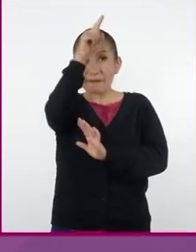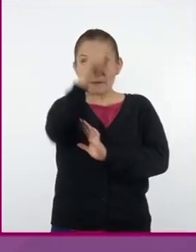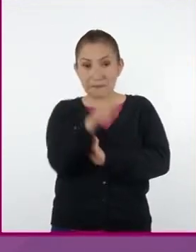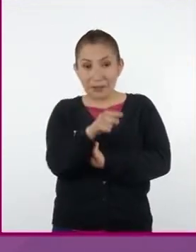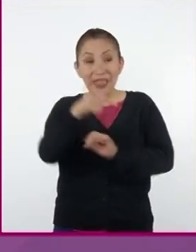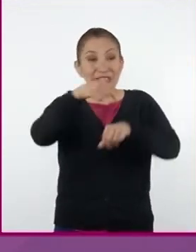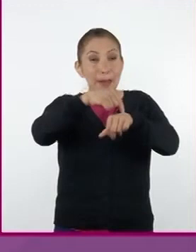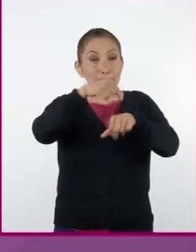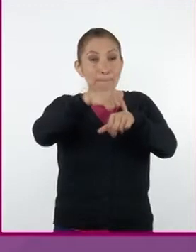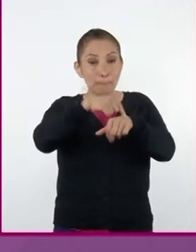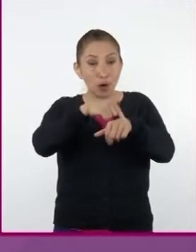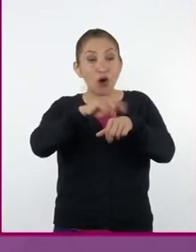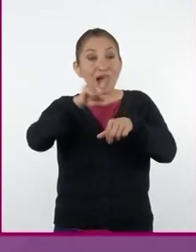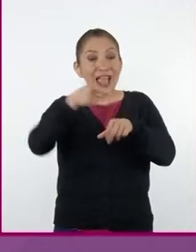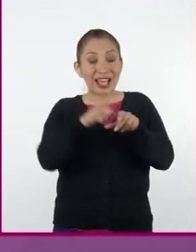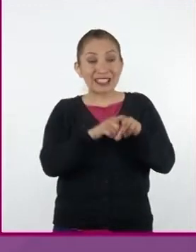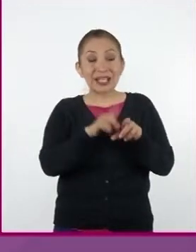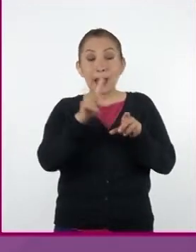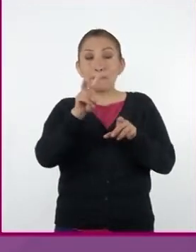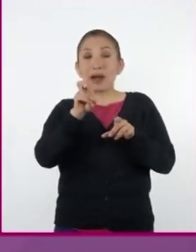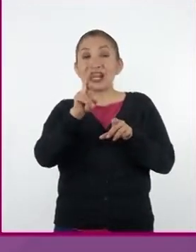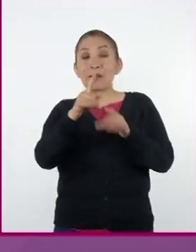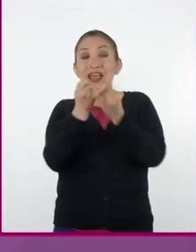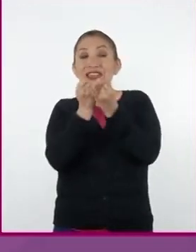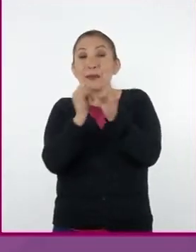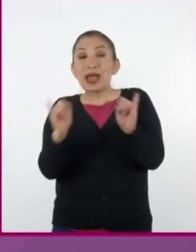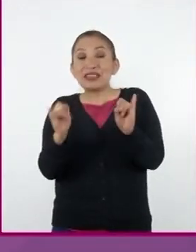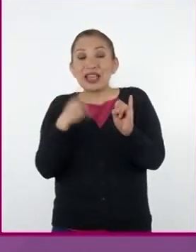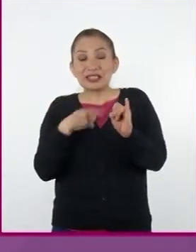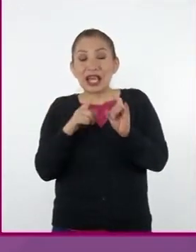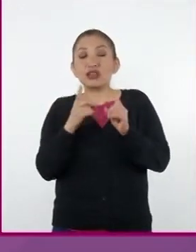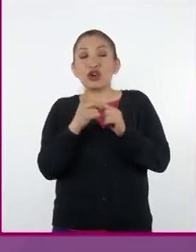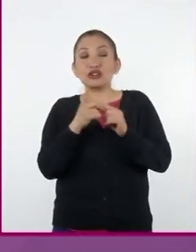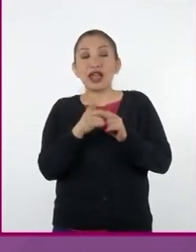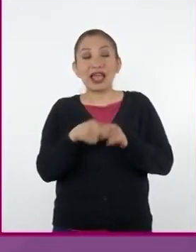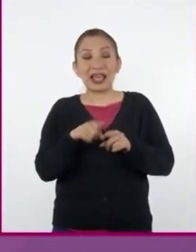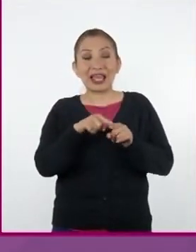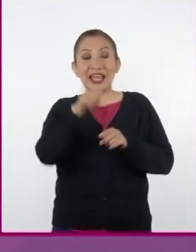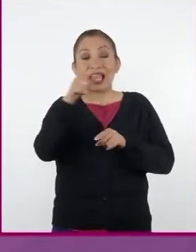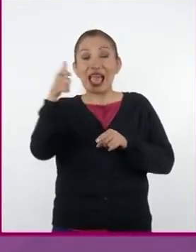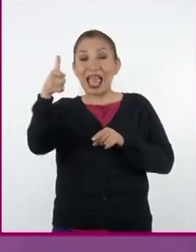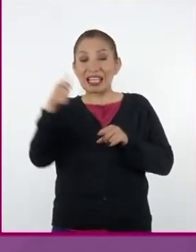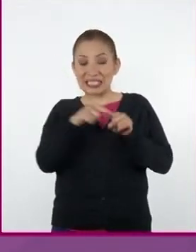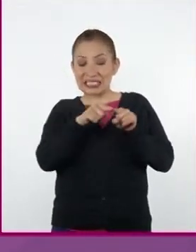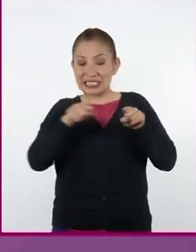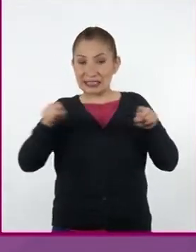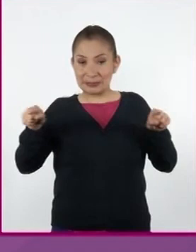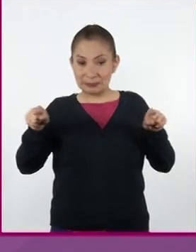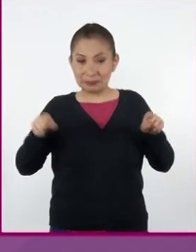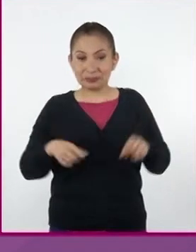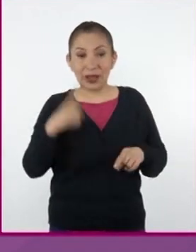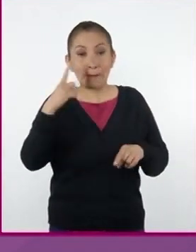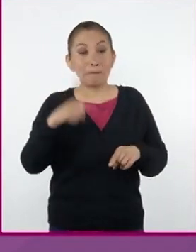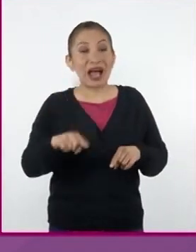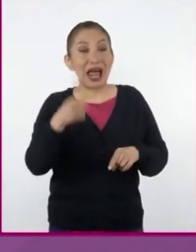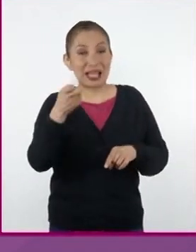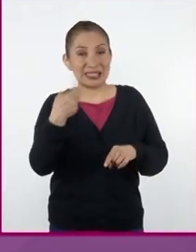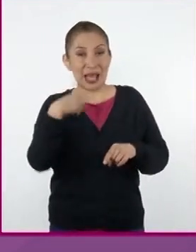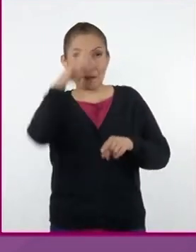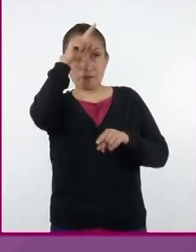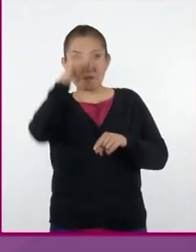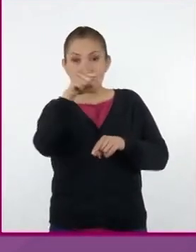El tiempo es la variable independiente y la graficamos en el eje de las X. Para formar esta